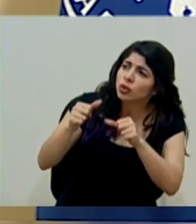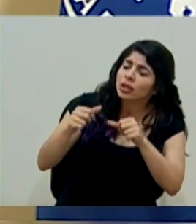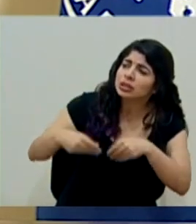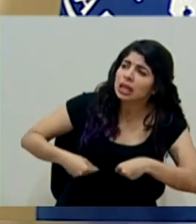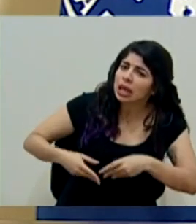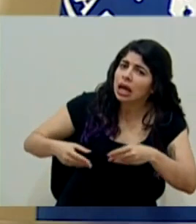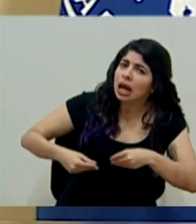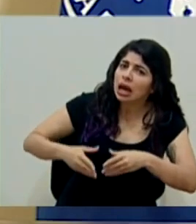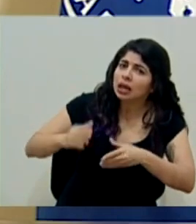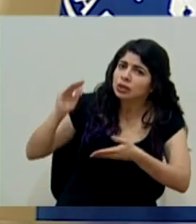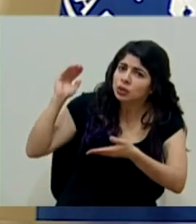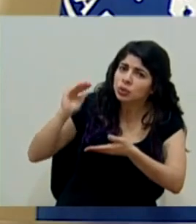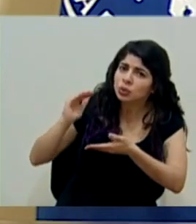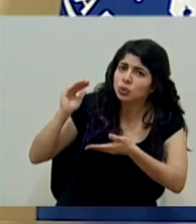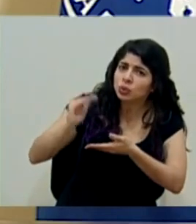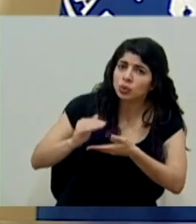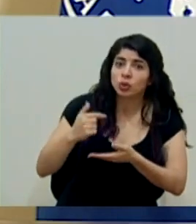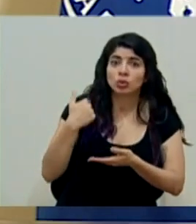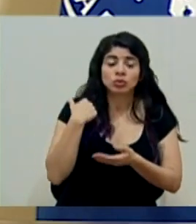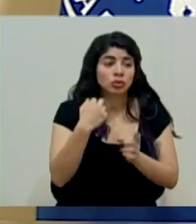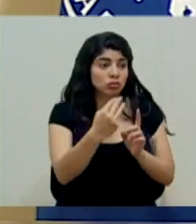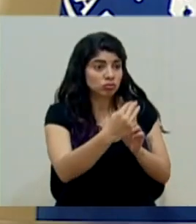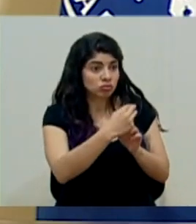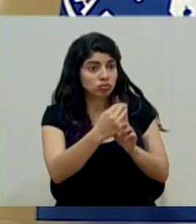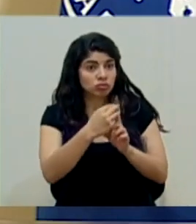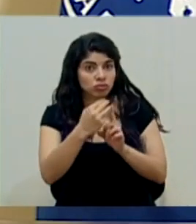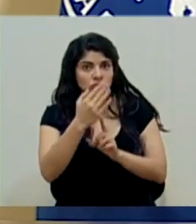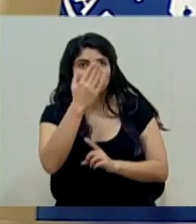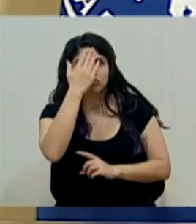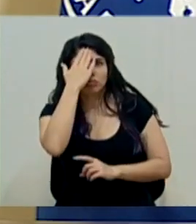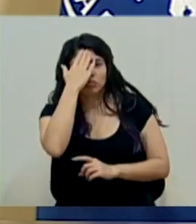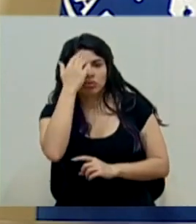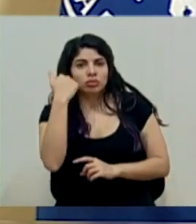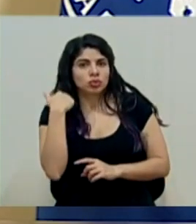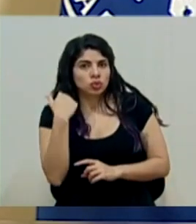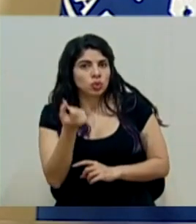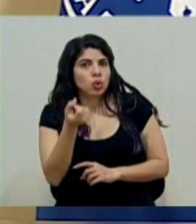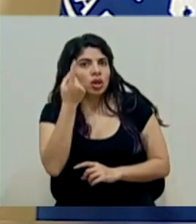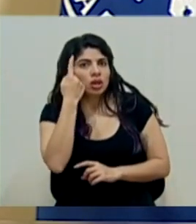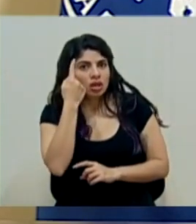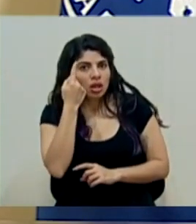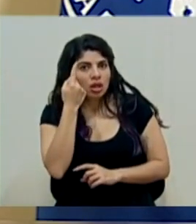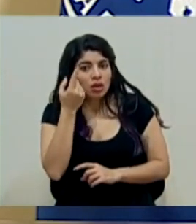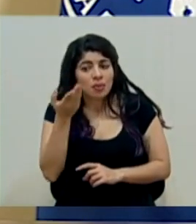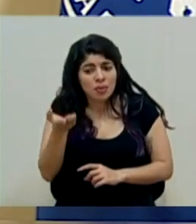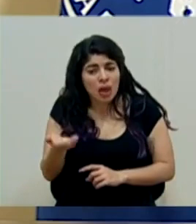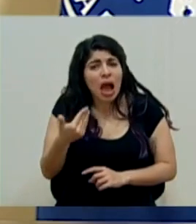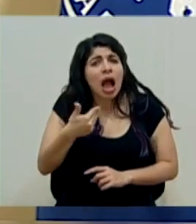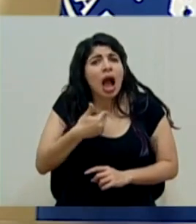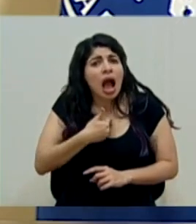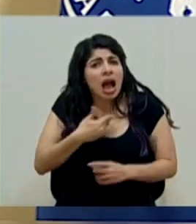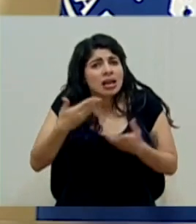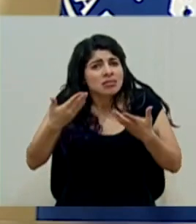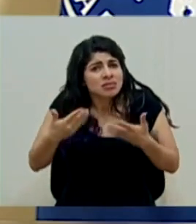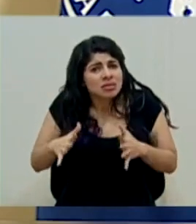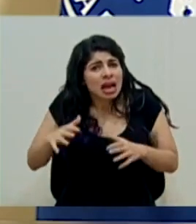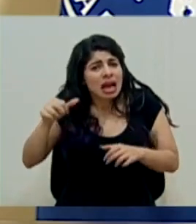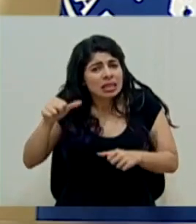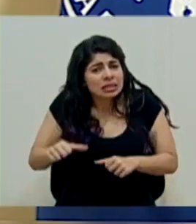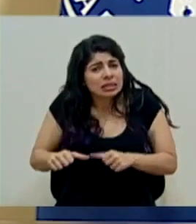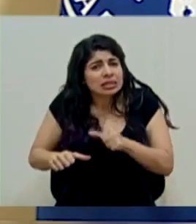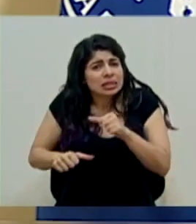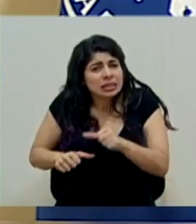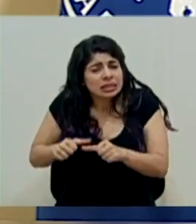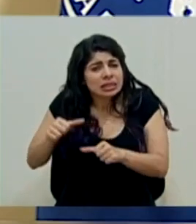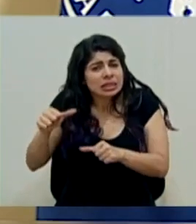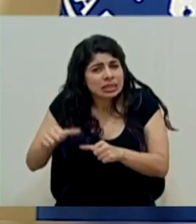Y es un mensaje que he recibido, que lo entiendo, y que hay esfuerzos que hemos hecho, que estamos